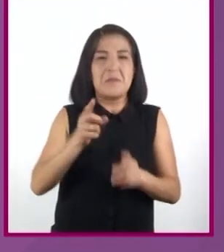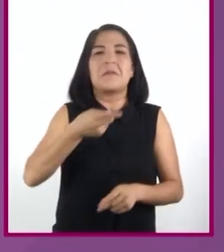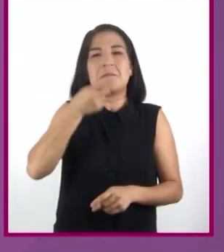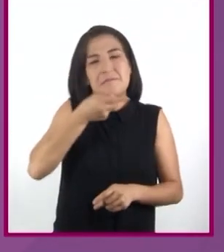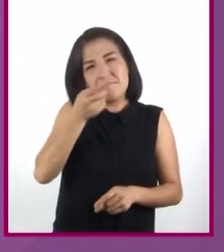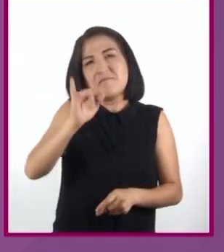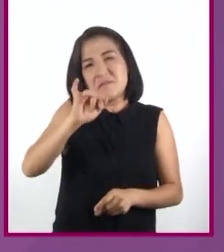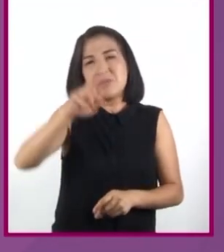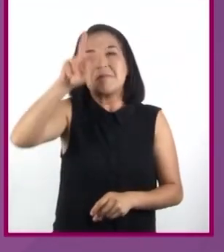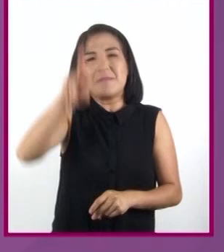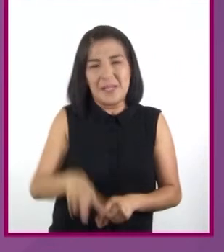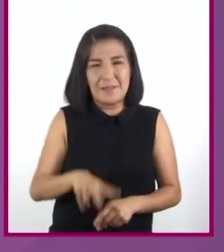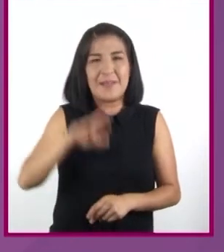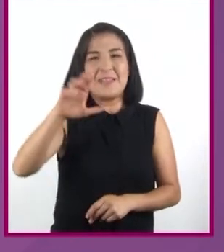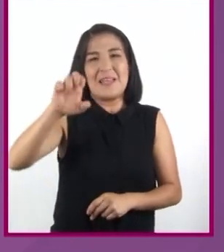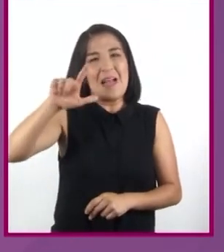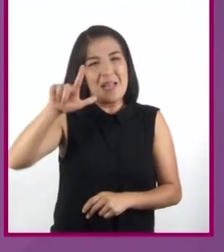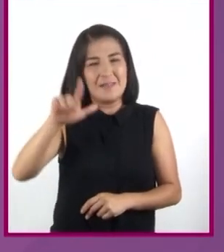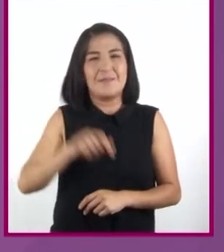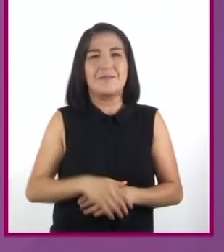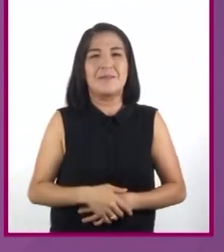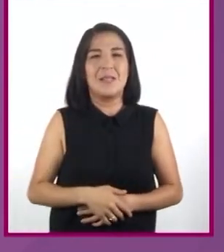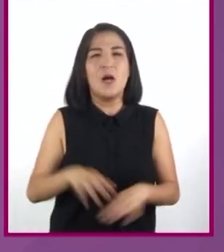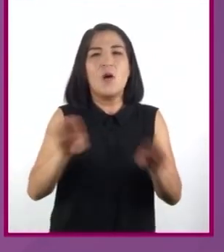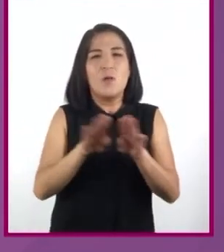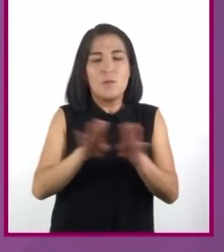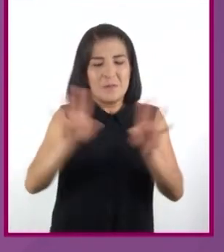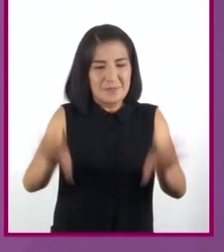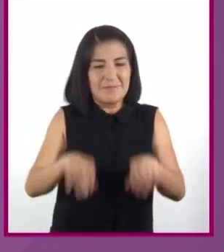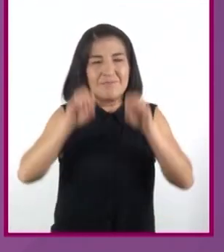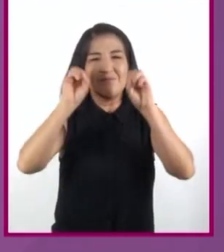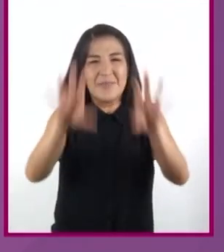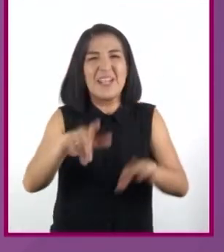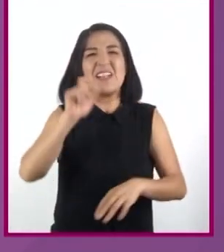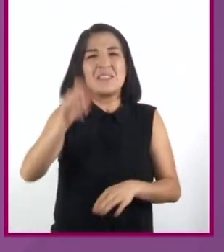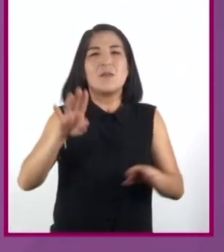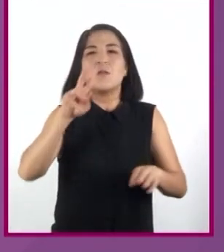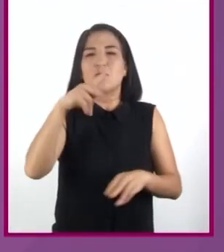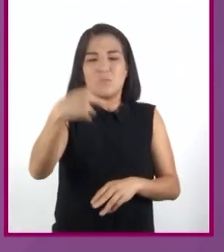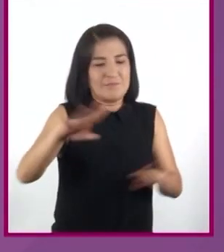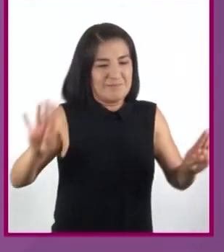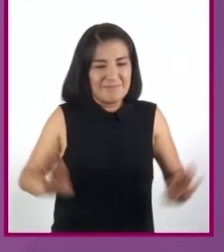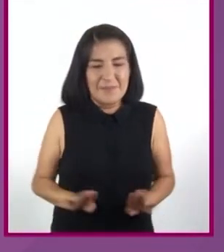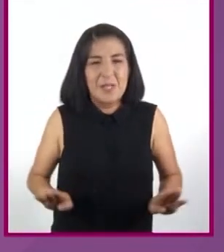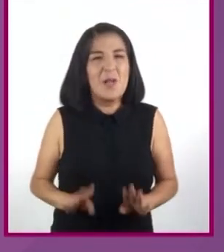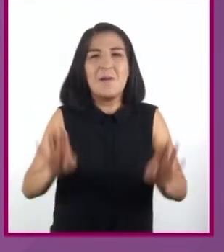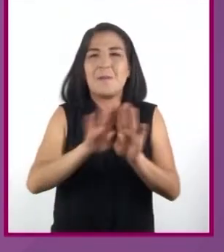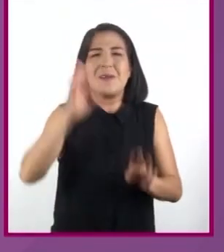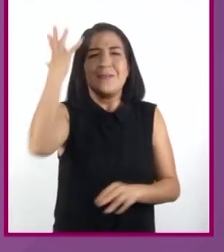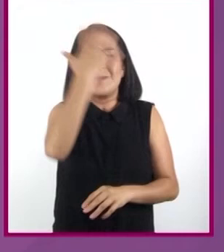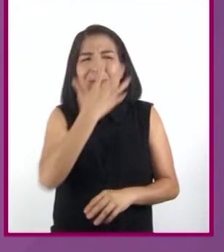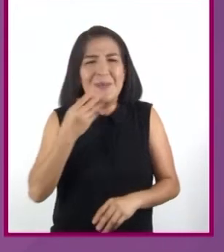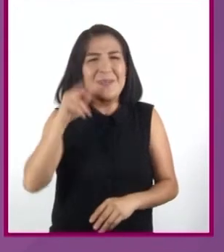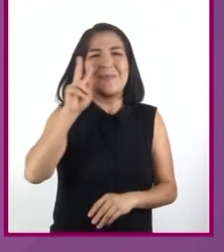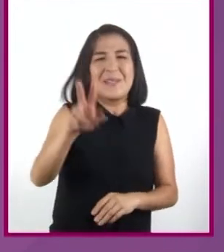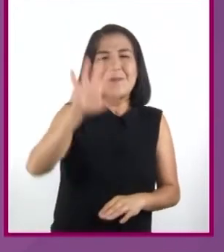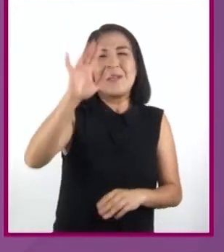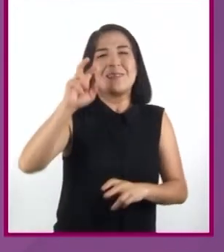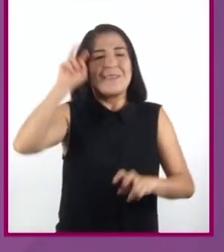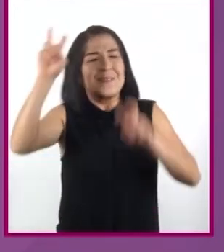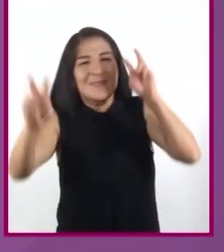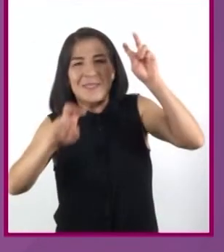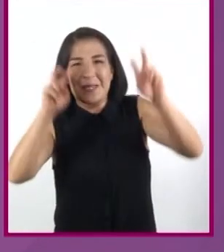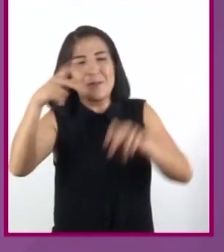realista. El realismo mágico se caracteriza por incluir elementos maravillosos en narrativas realistas de